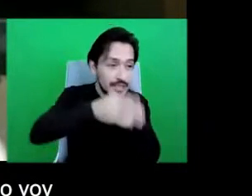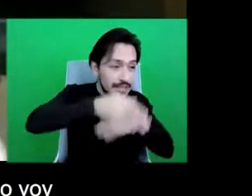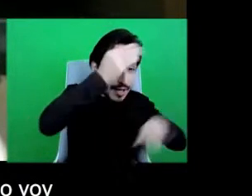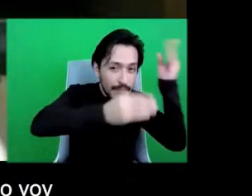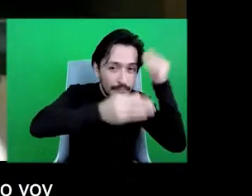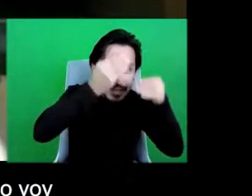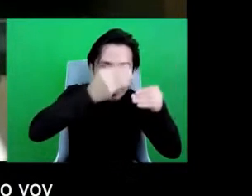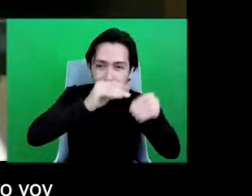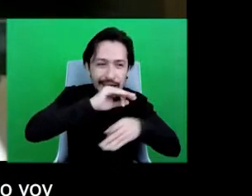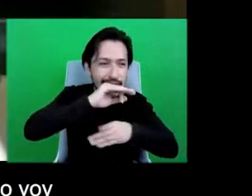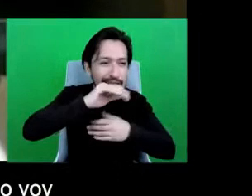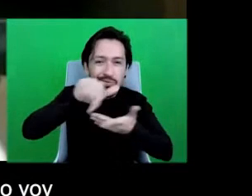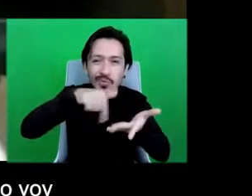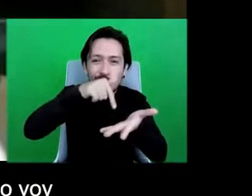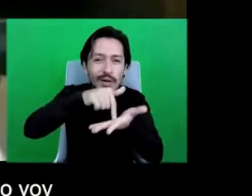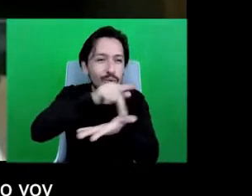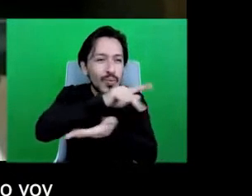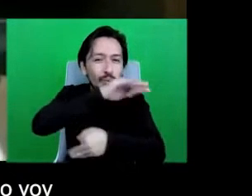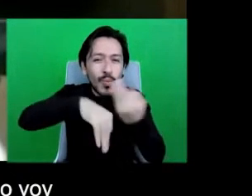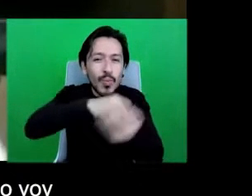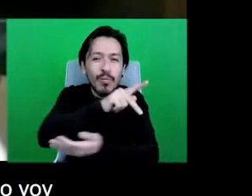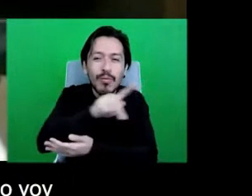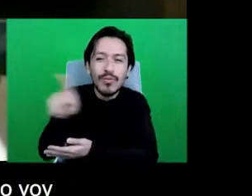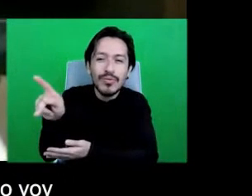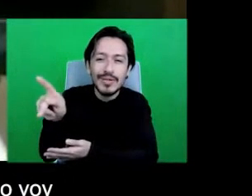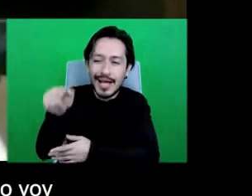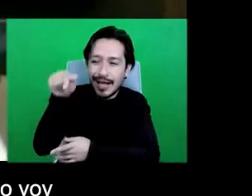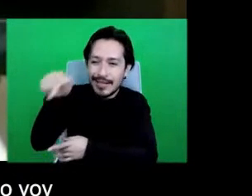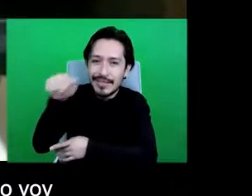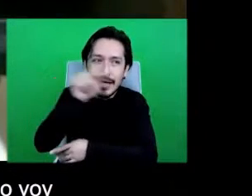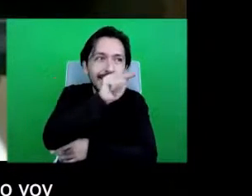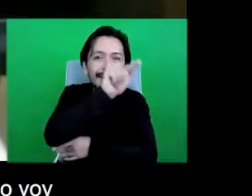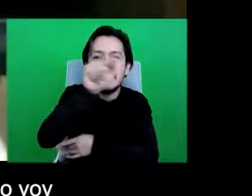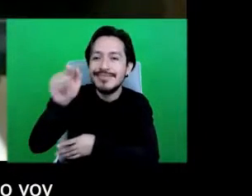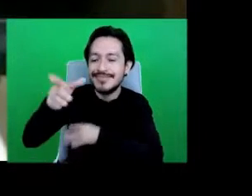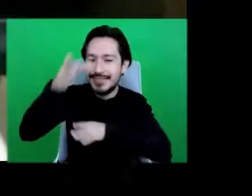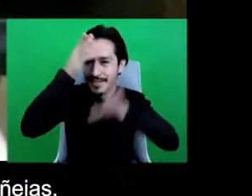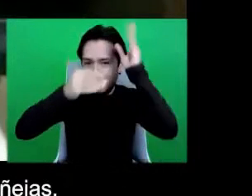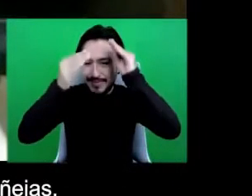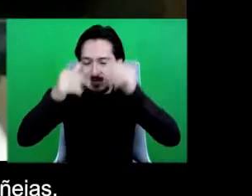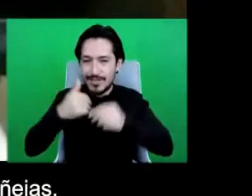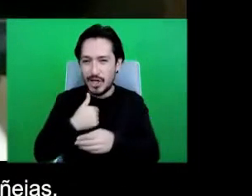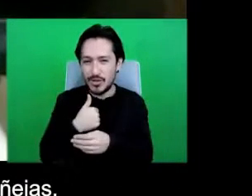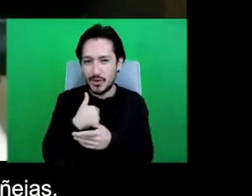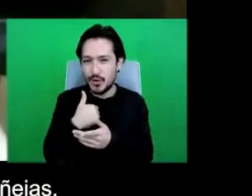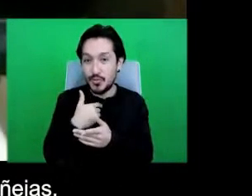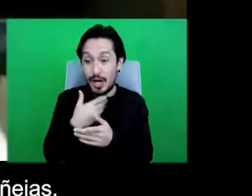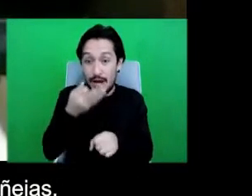patrimonio. Bueno, no voy a dar clase de cultura, pero